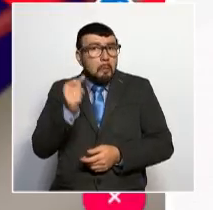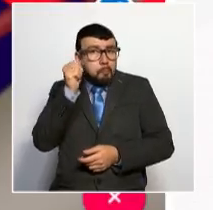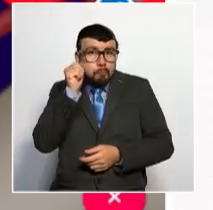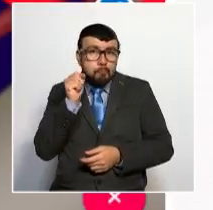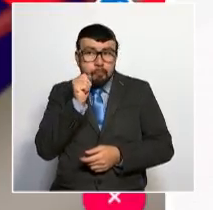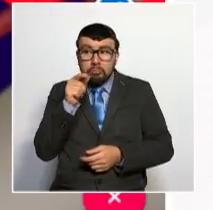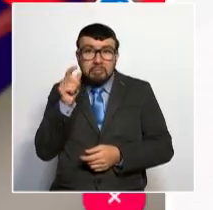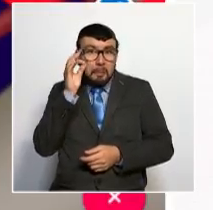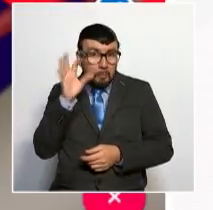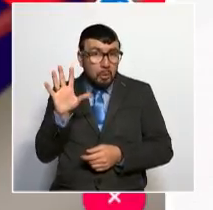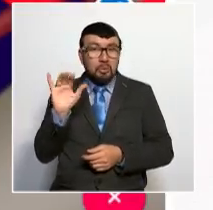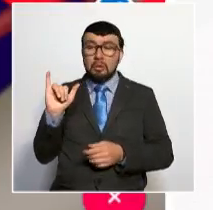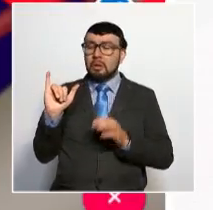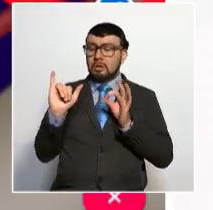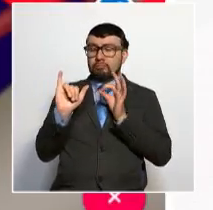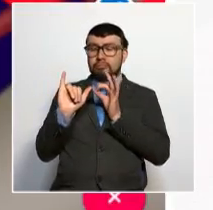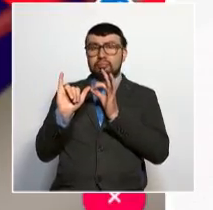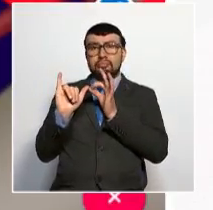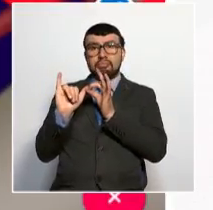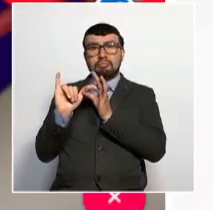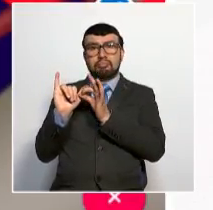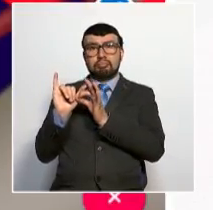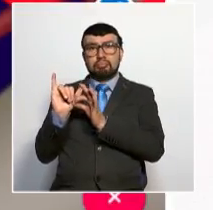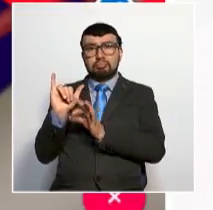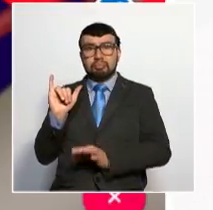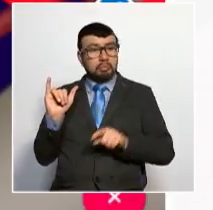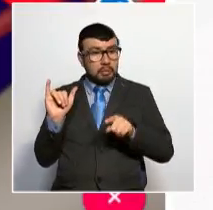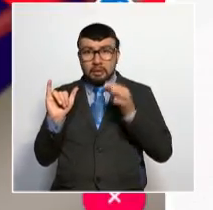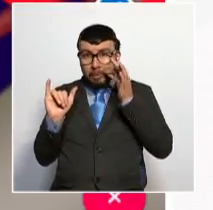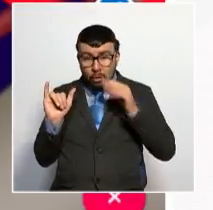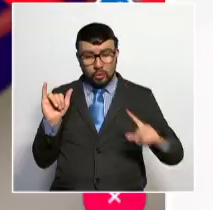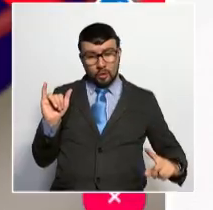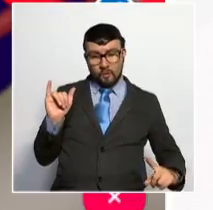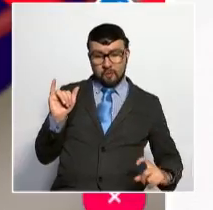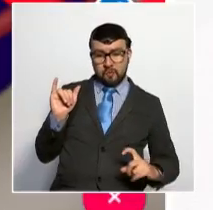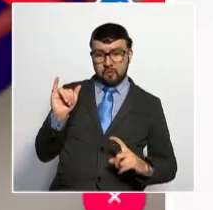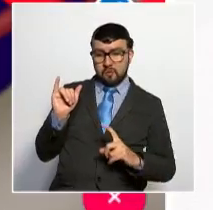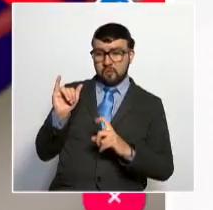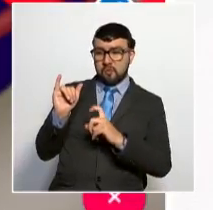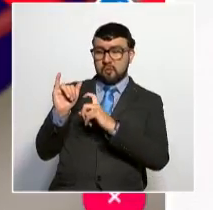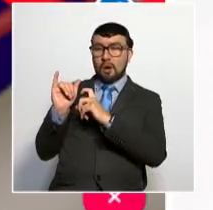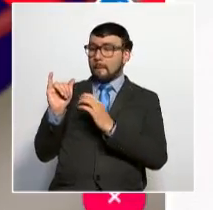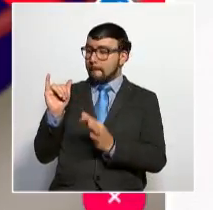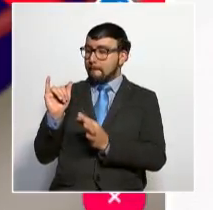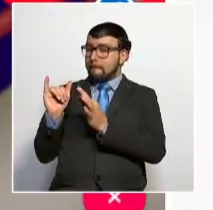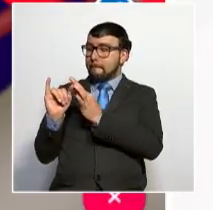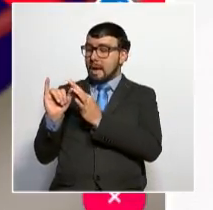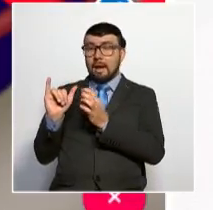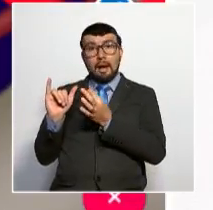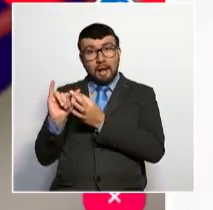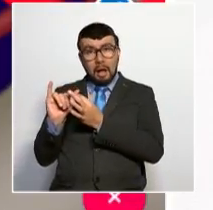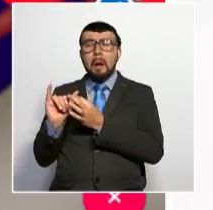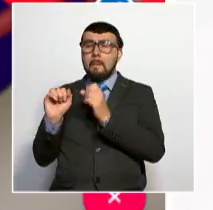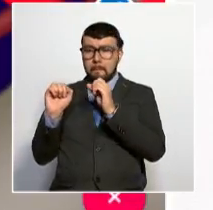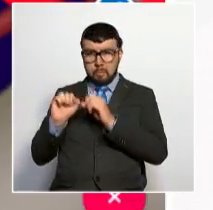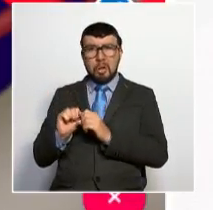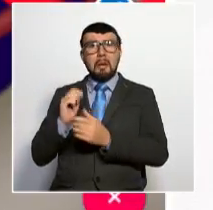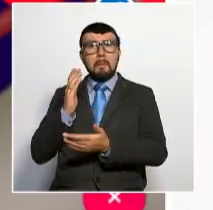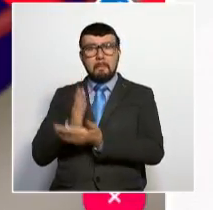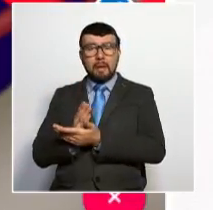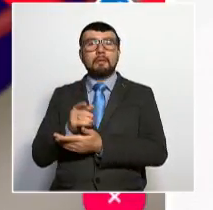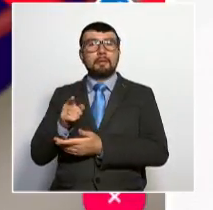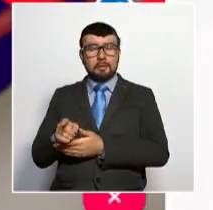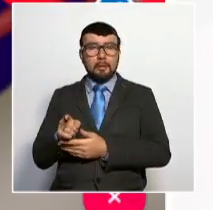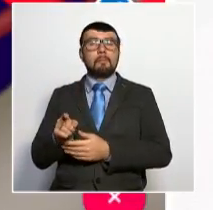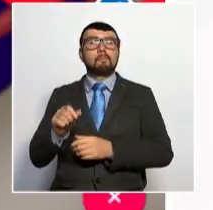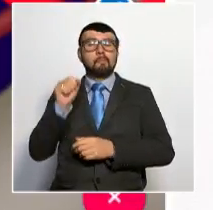producción de un óvulo que si se encuentra con el espermatozoide en la trompa, que es donde se da la fecundación, se puede presentar el embarazo. Allí donde vemos en